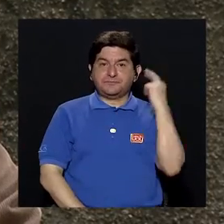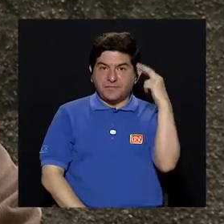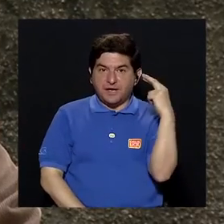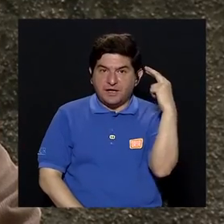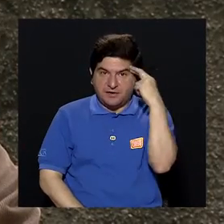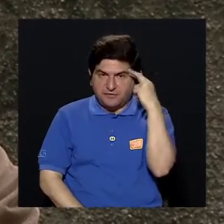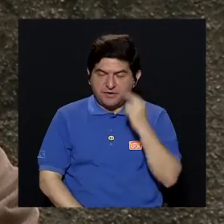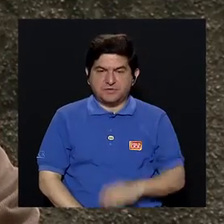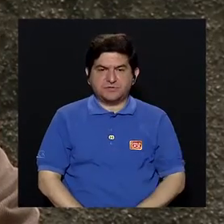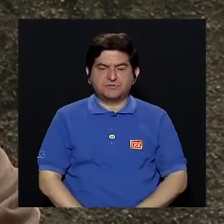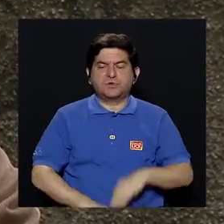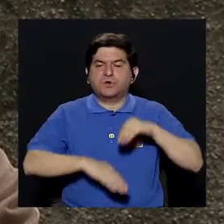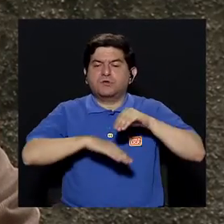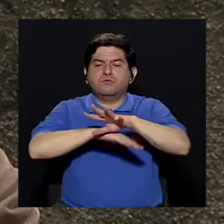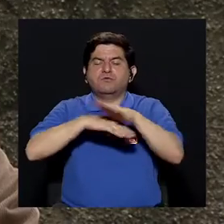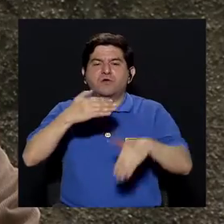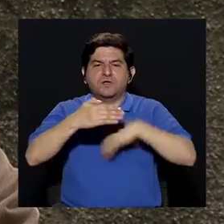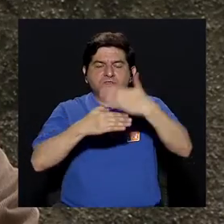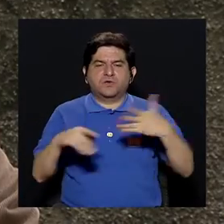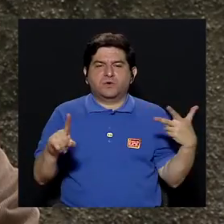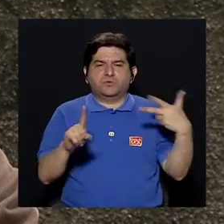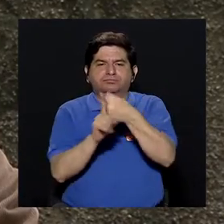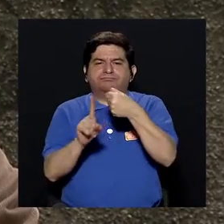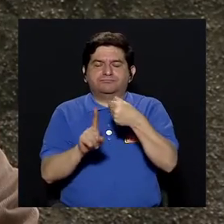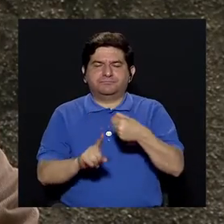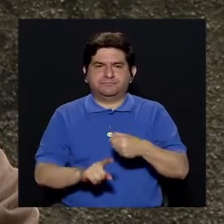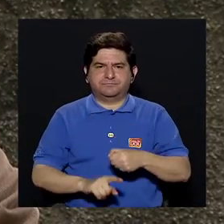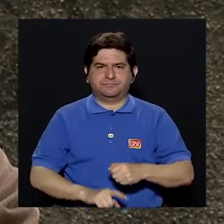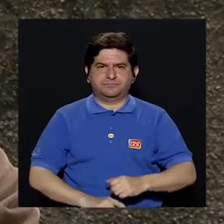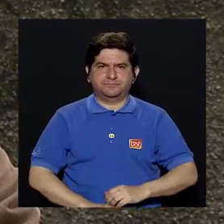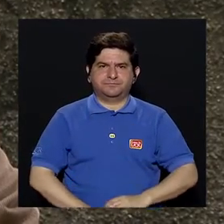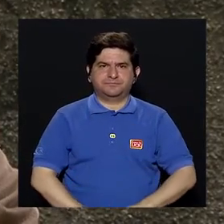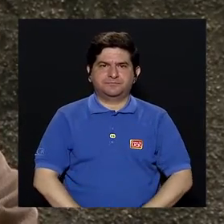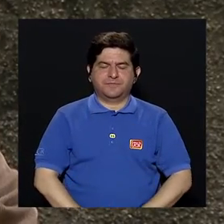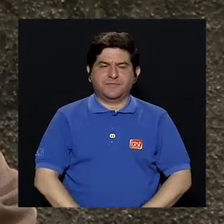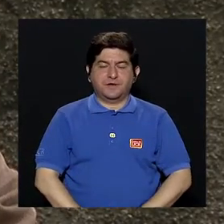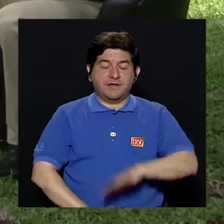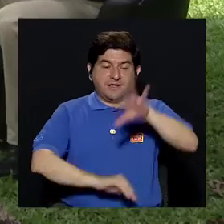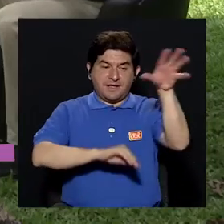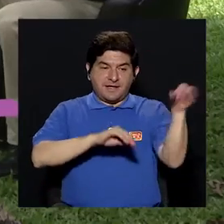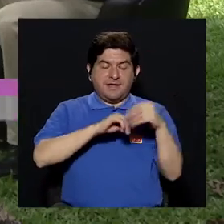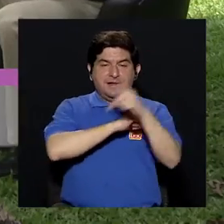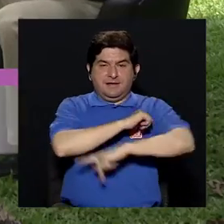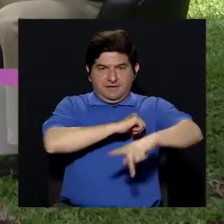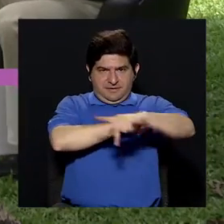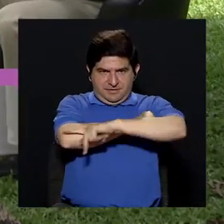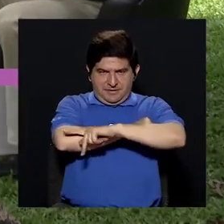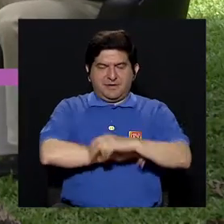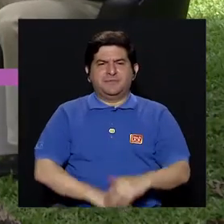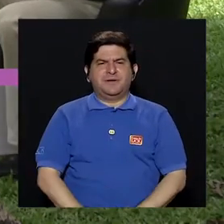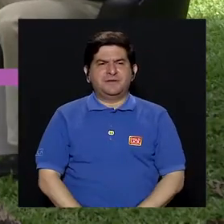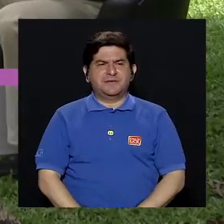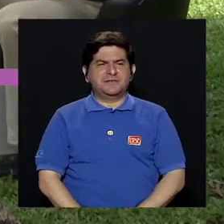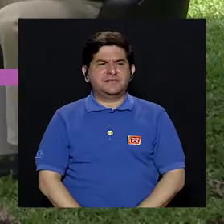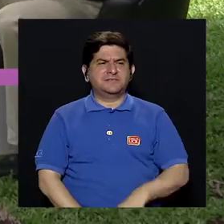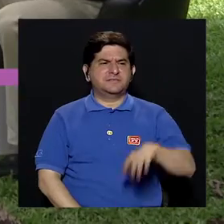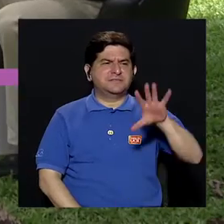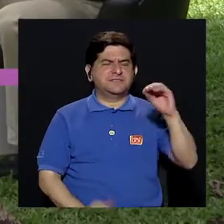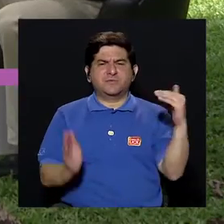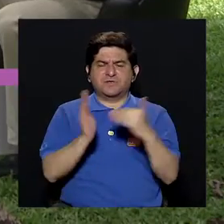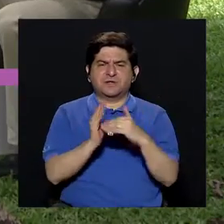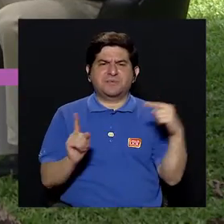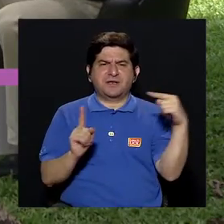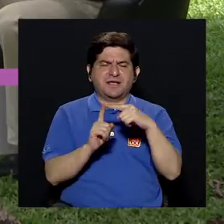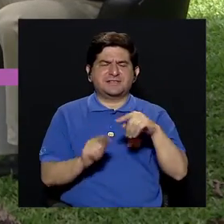por causas derivadas de accidentes de tránsito. Hay que agregar que en el país se producen unos